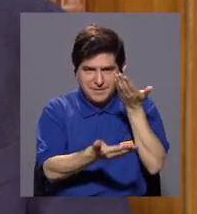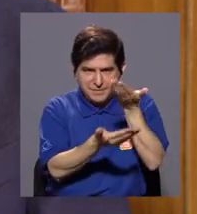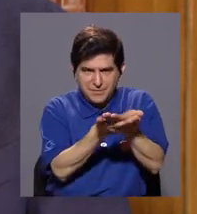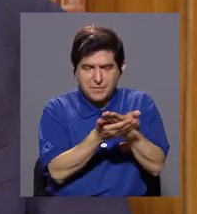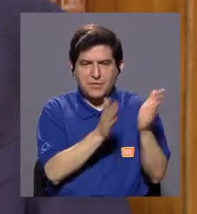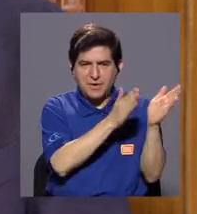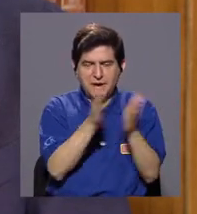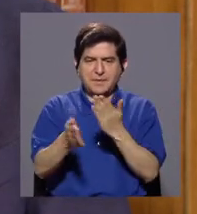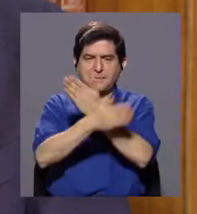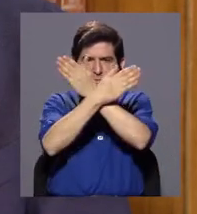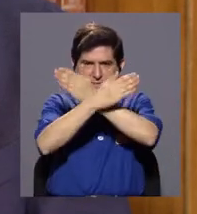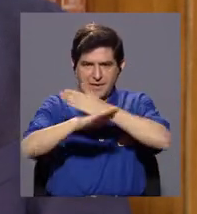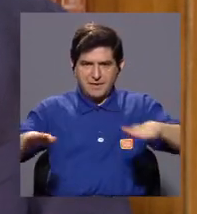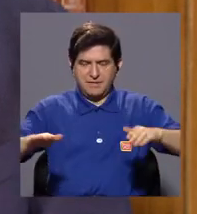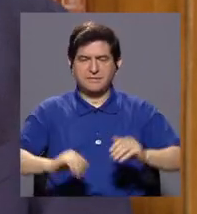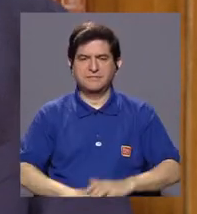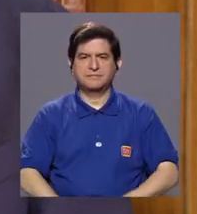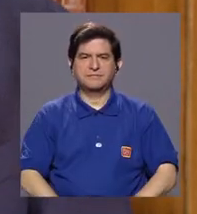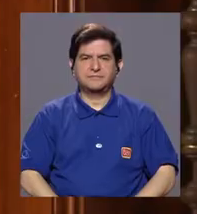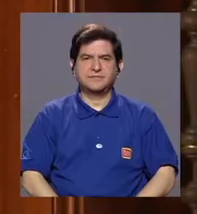paz en